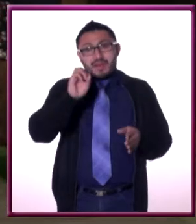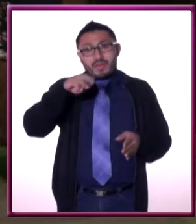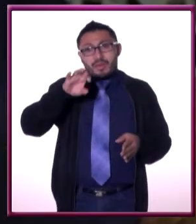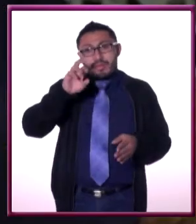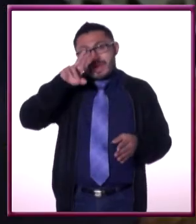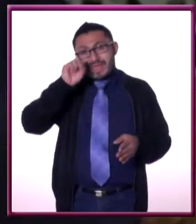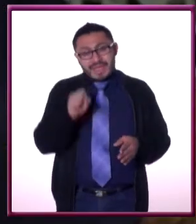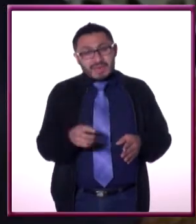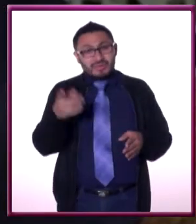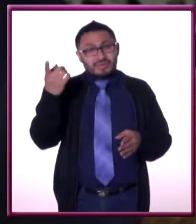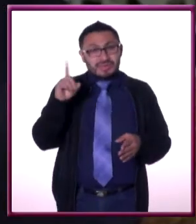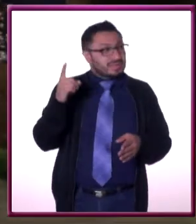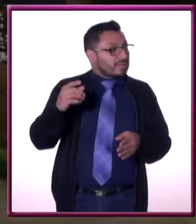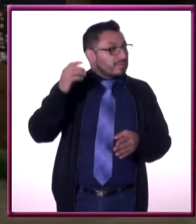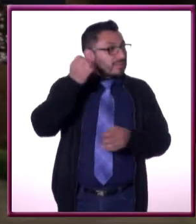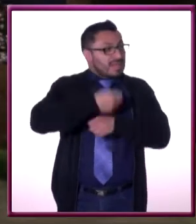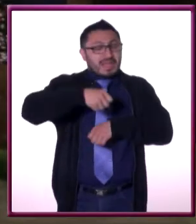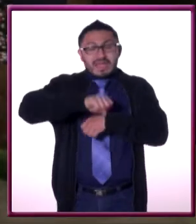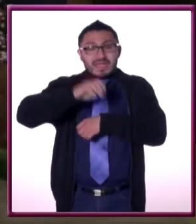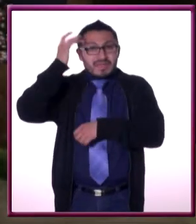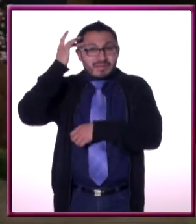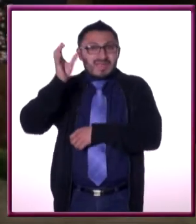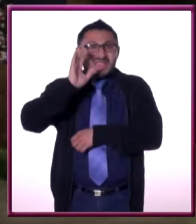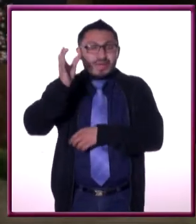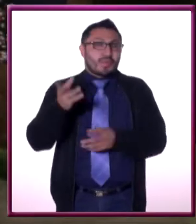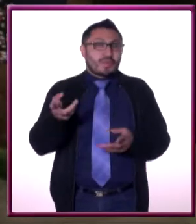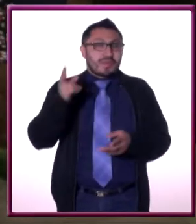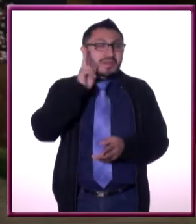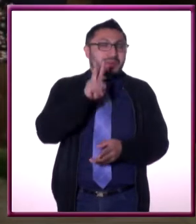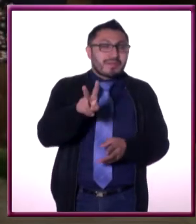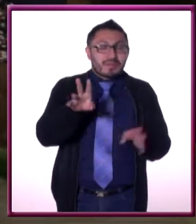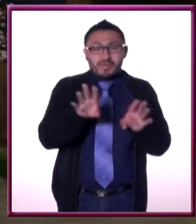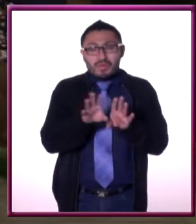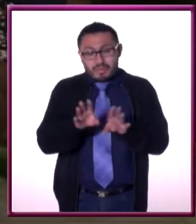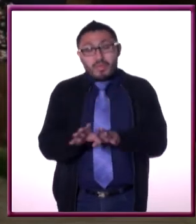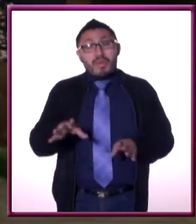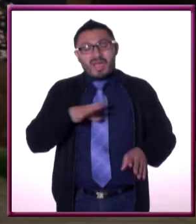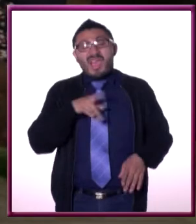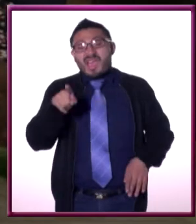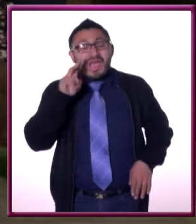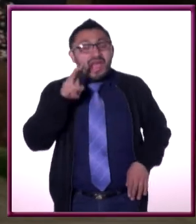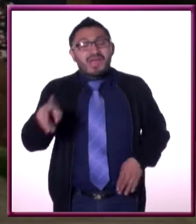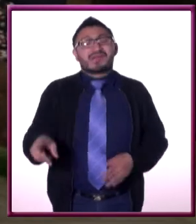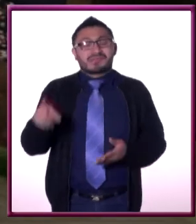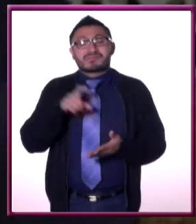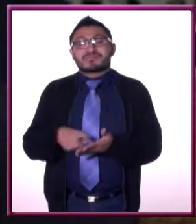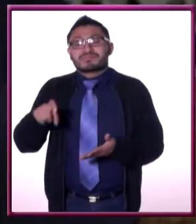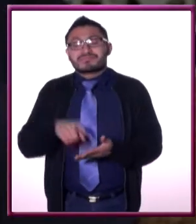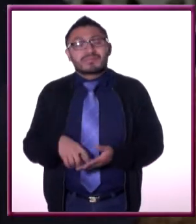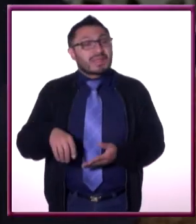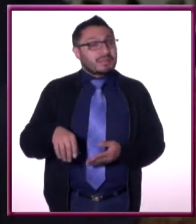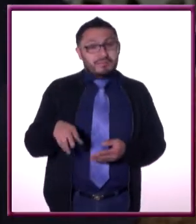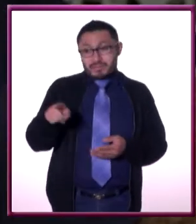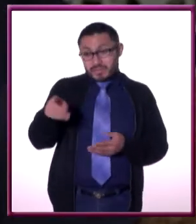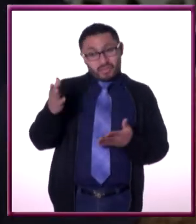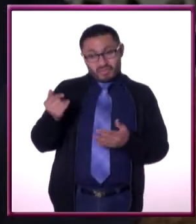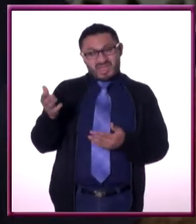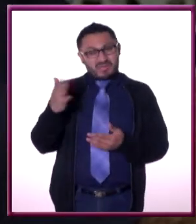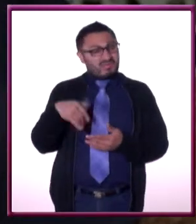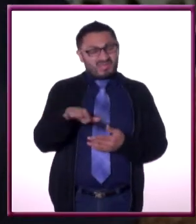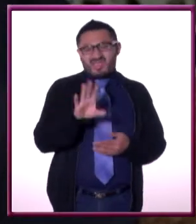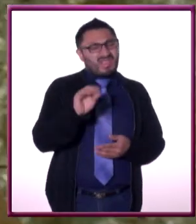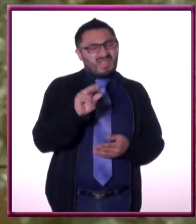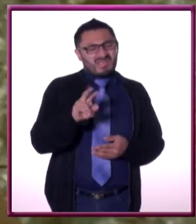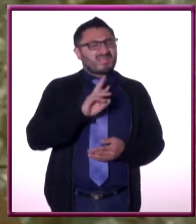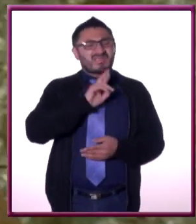en diciembre, ¿no? En Semana Santa, cuando están ahí prácticamente disponibles para nosotros, más allá de